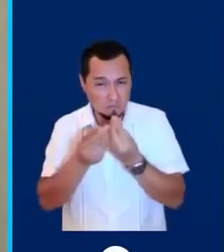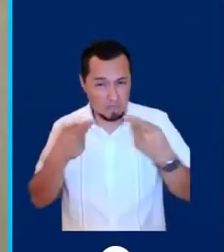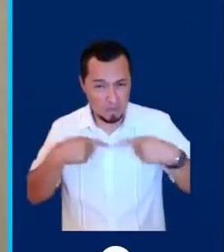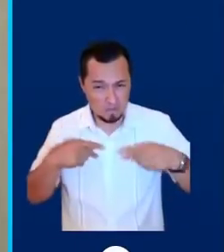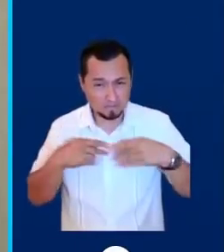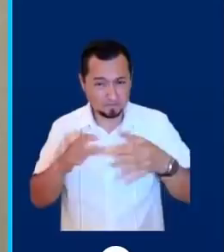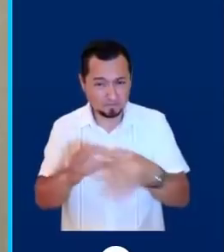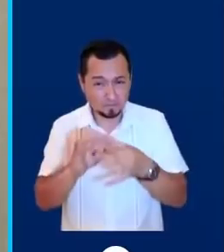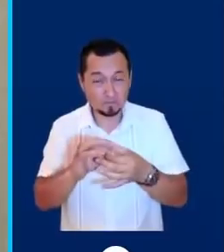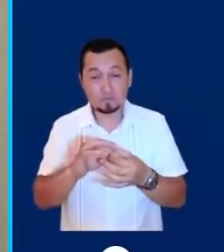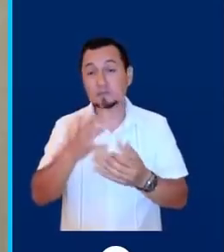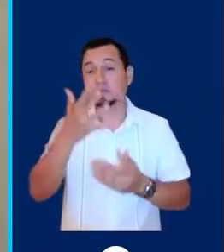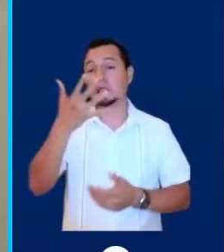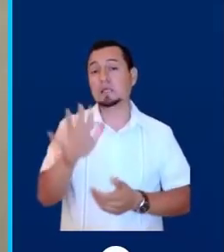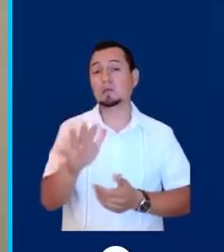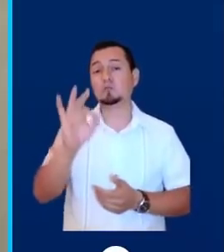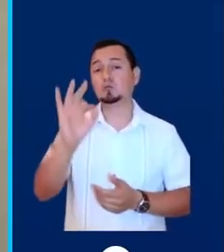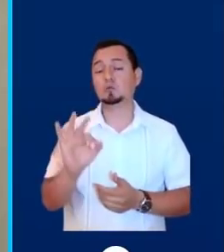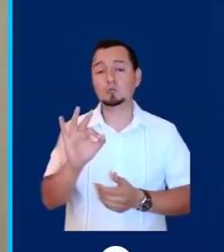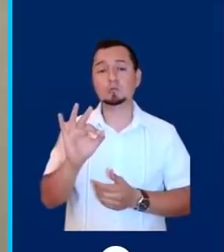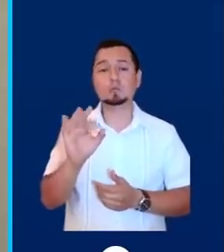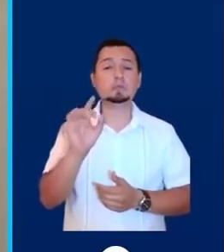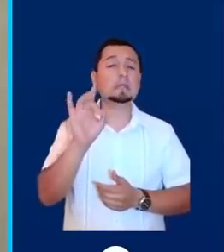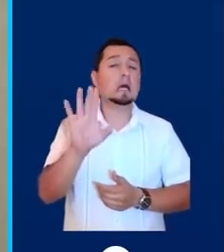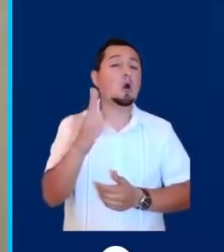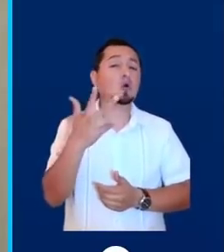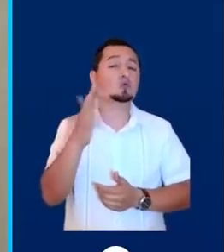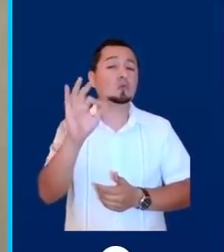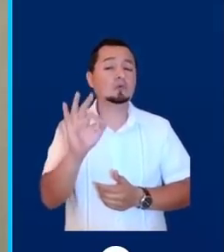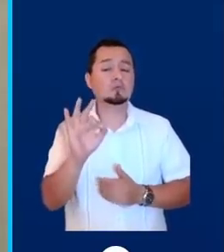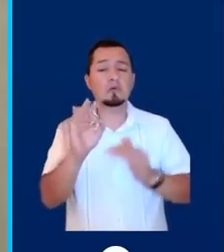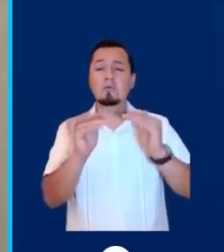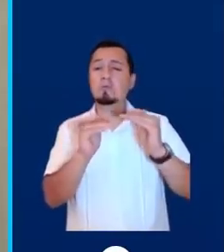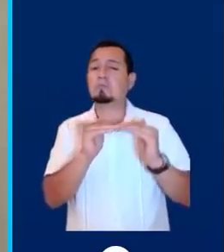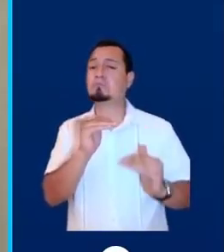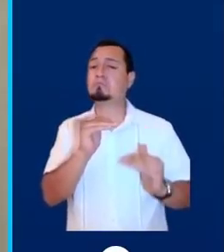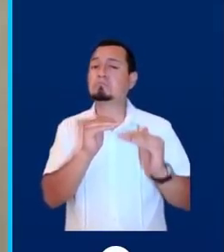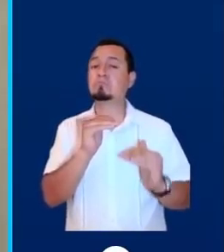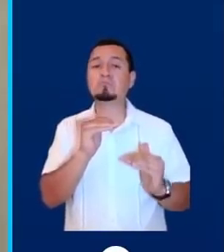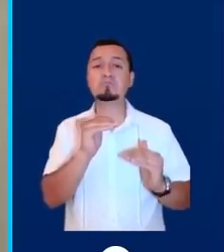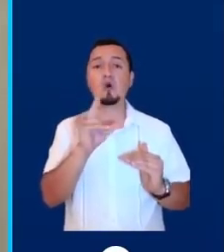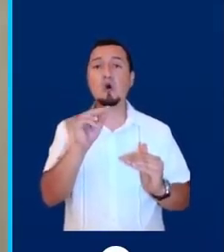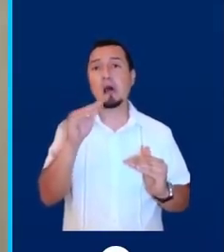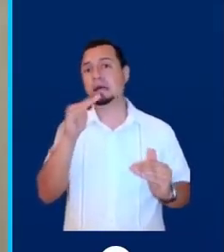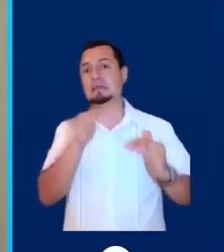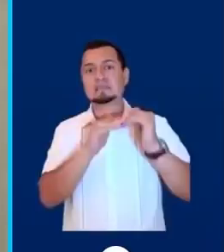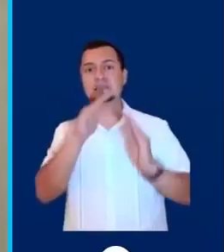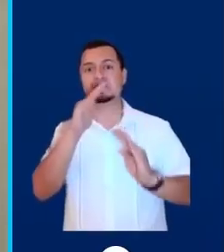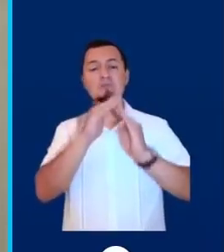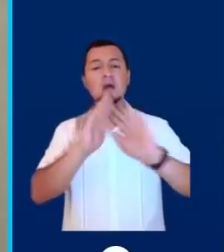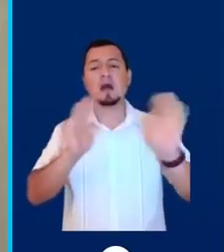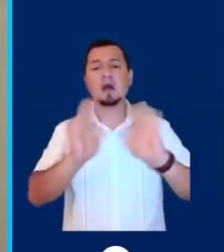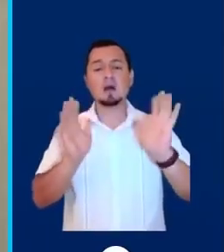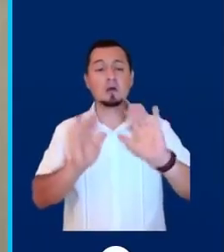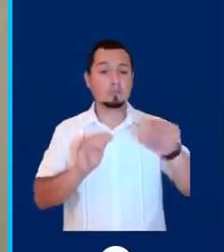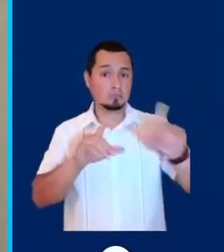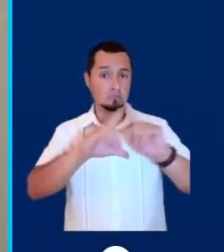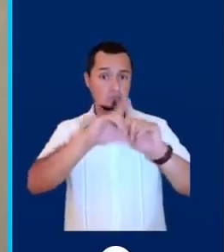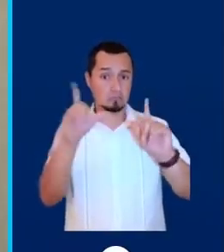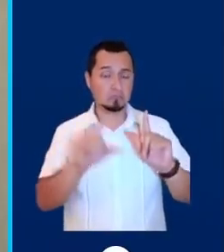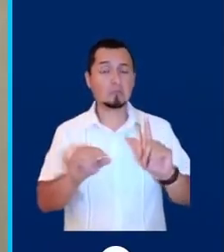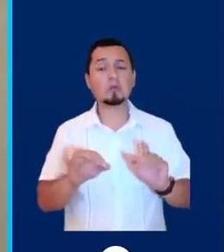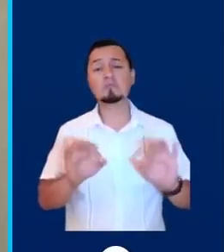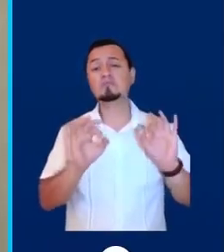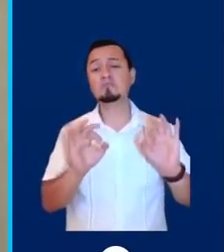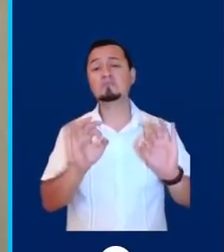es por debajo del 10%, llegando a un 8%, y pues a nivel federal también se reconoce que estamos